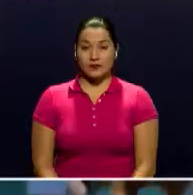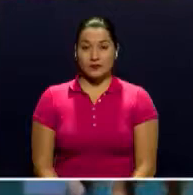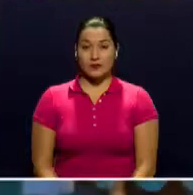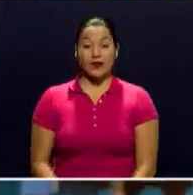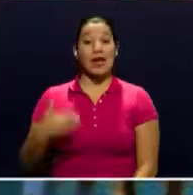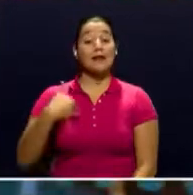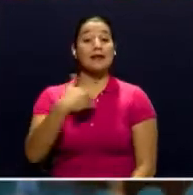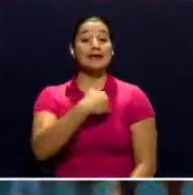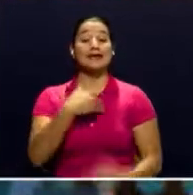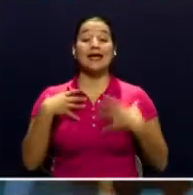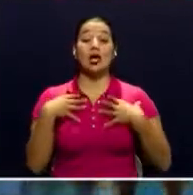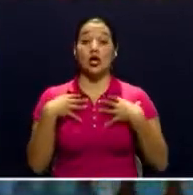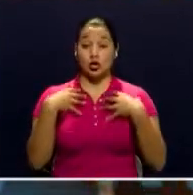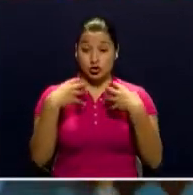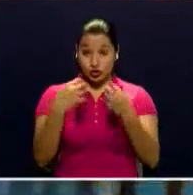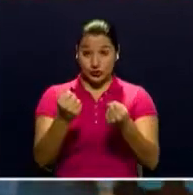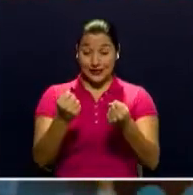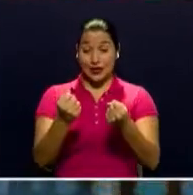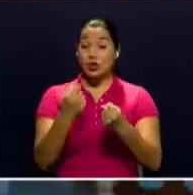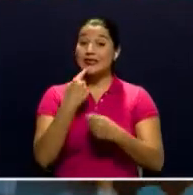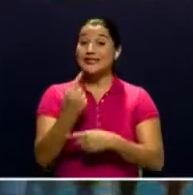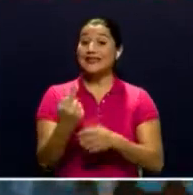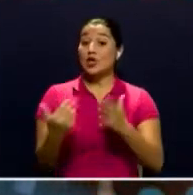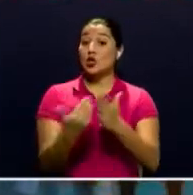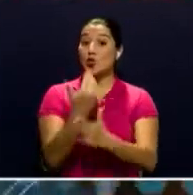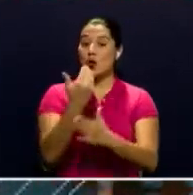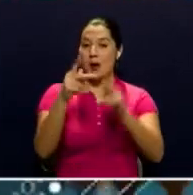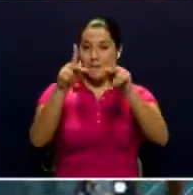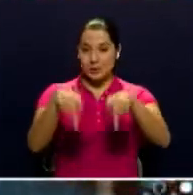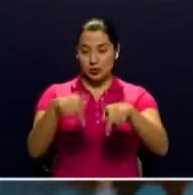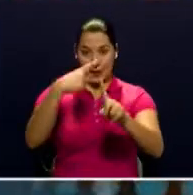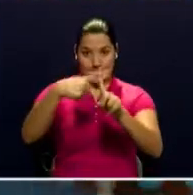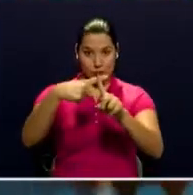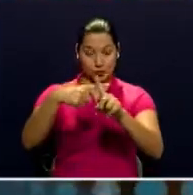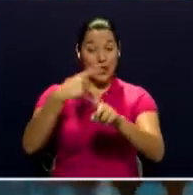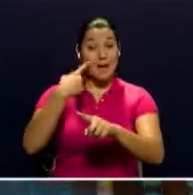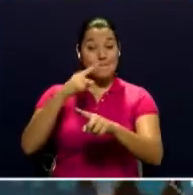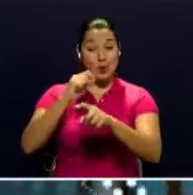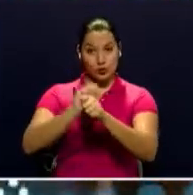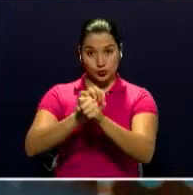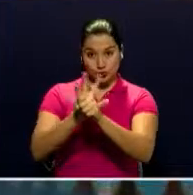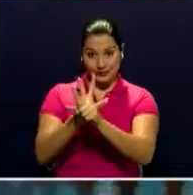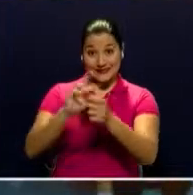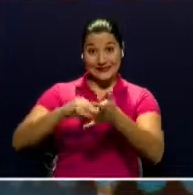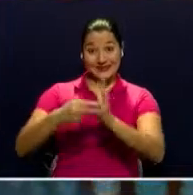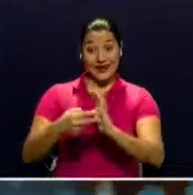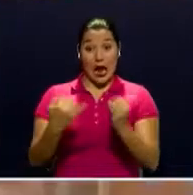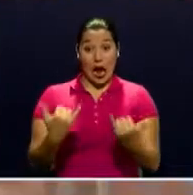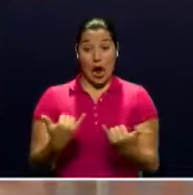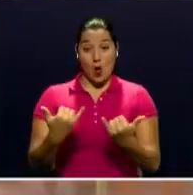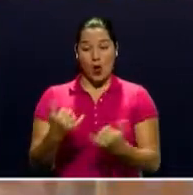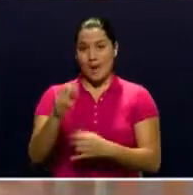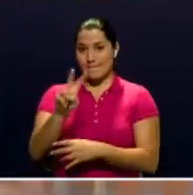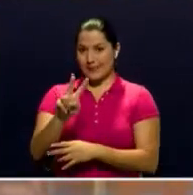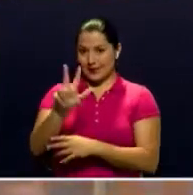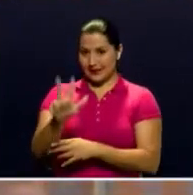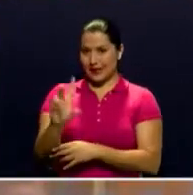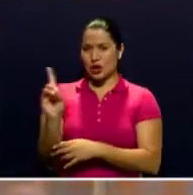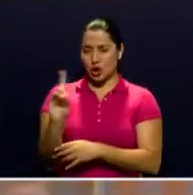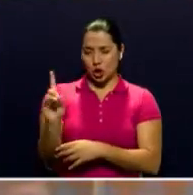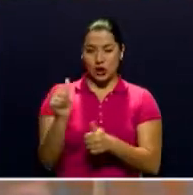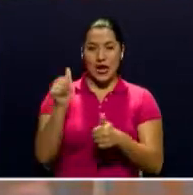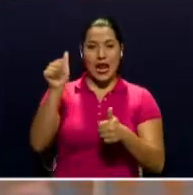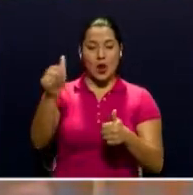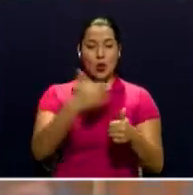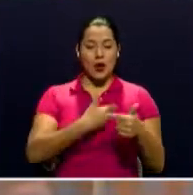El Ministerio de Salud reportó un nuevo caso positivo por coronavirus. En total se registran 23 en las provincias de